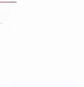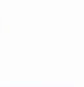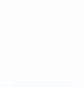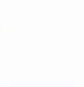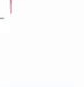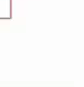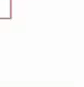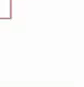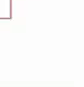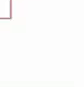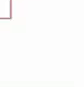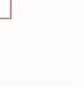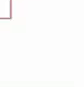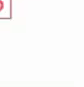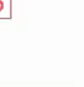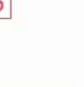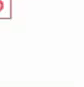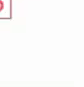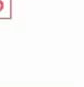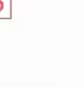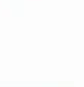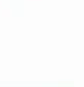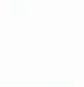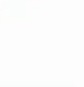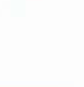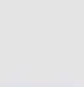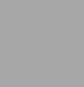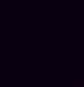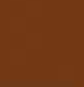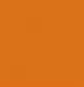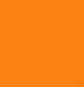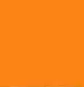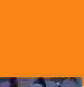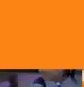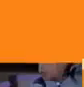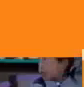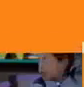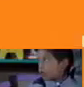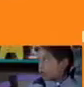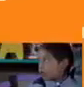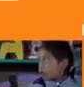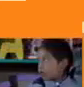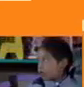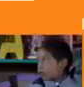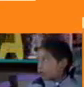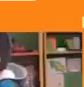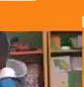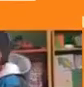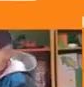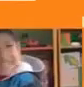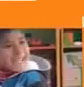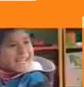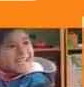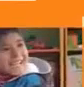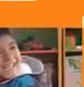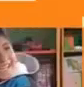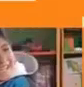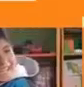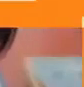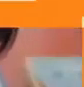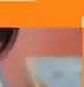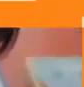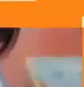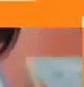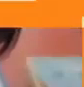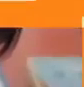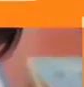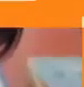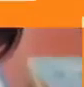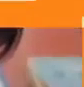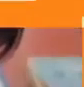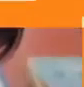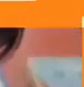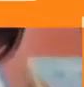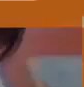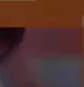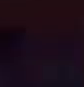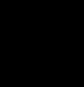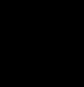Gobierno del Perú. El Perú primero. Estamos viendo Aprendo en Casa,